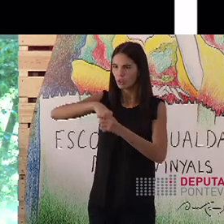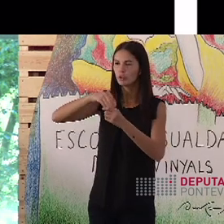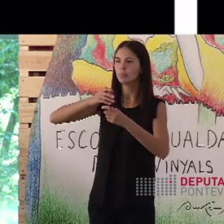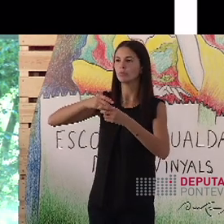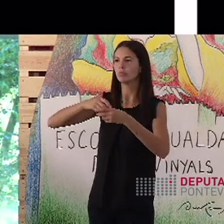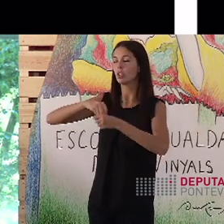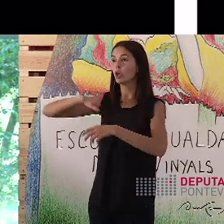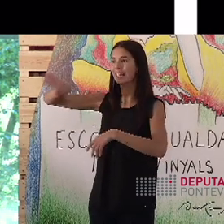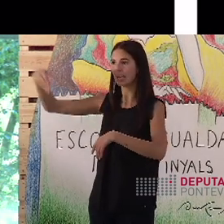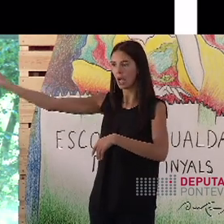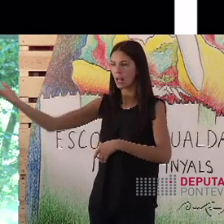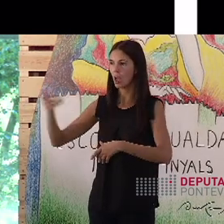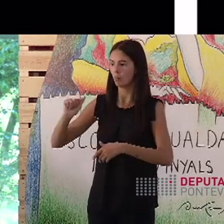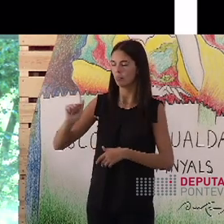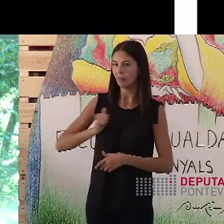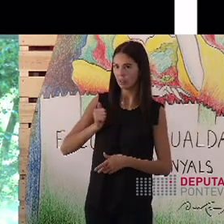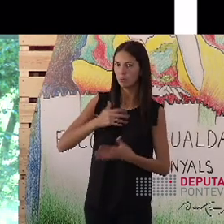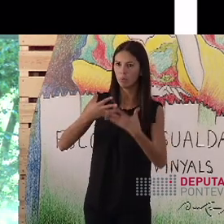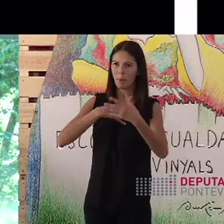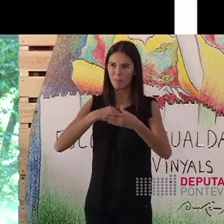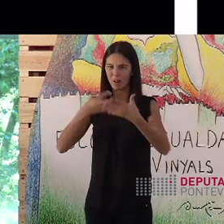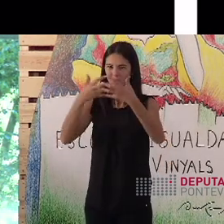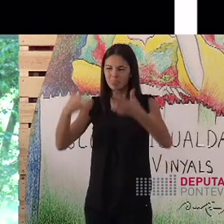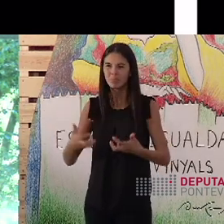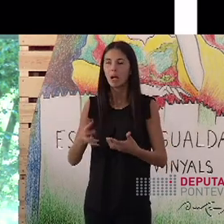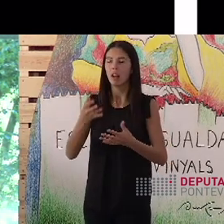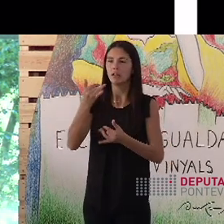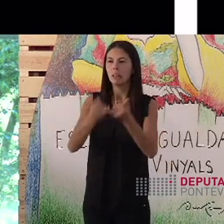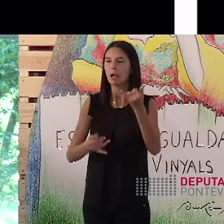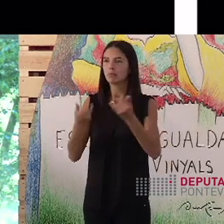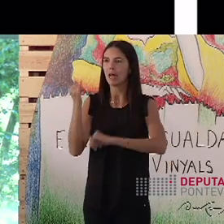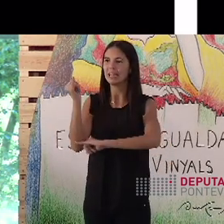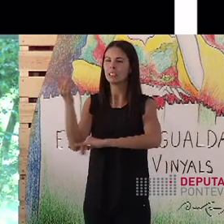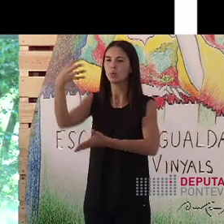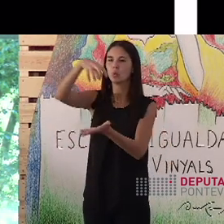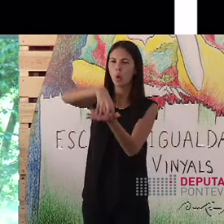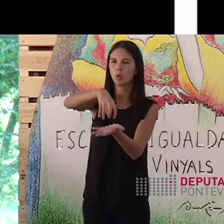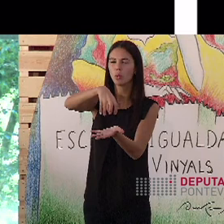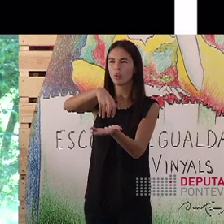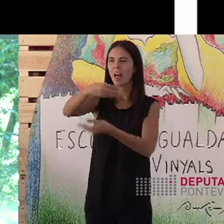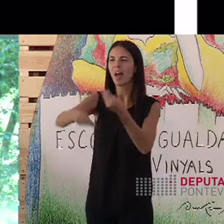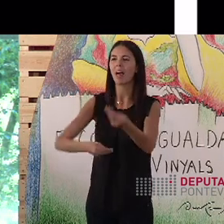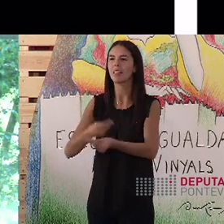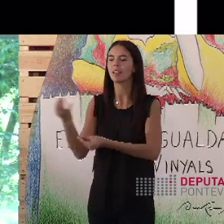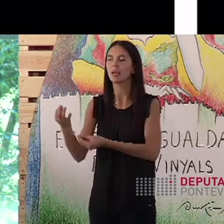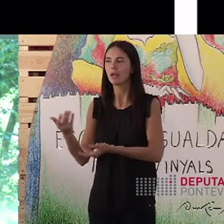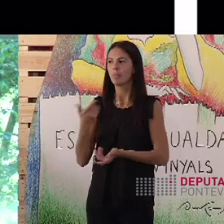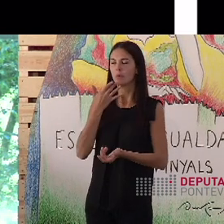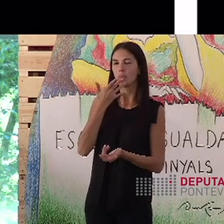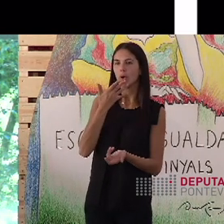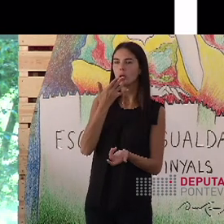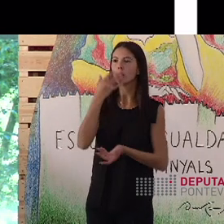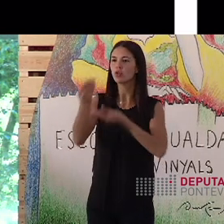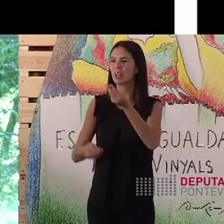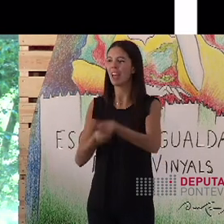documental. Pois ao mellor hai que empezar por aí tamén, non? De que maneira as institucións están ordenando como intervir neste